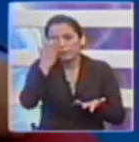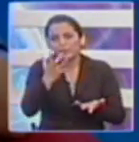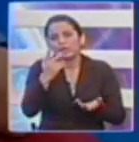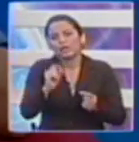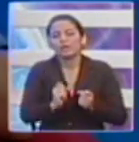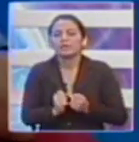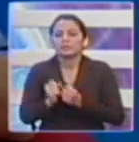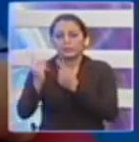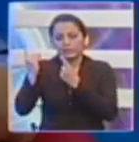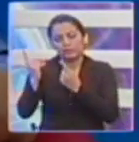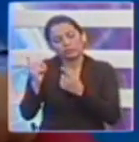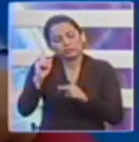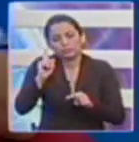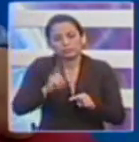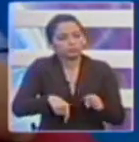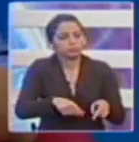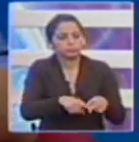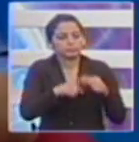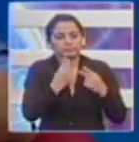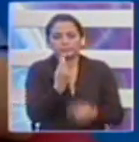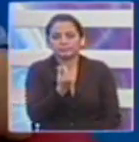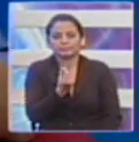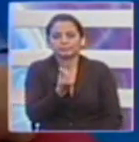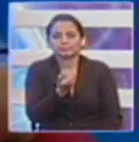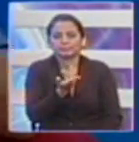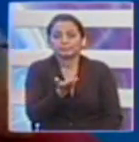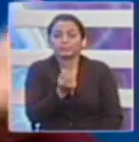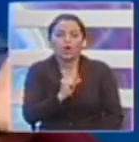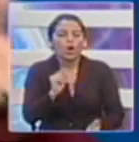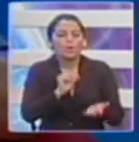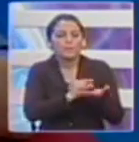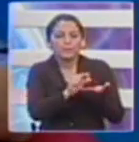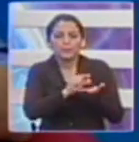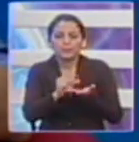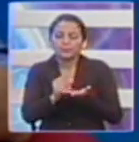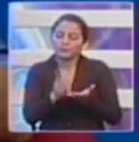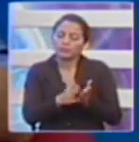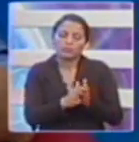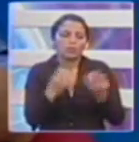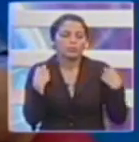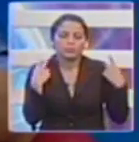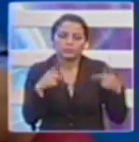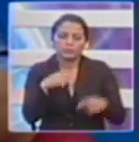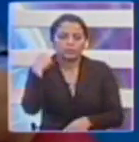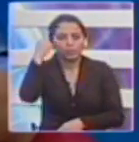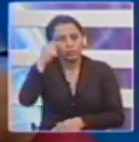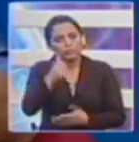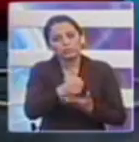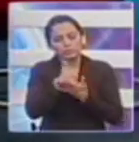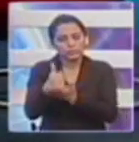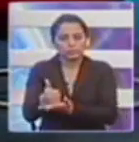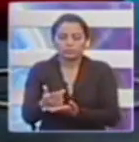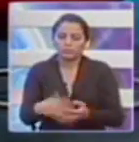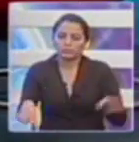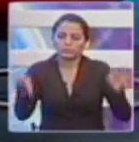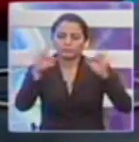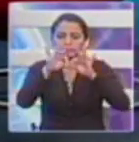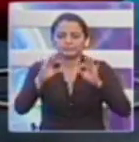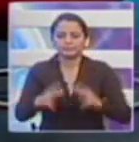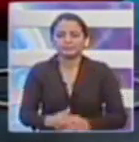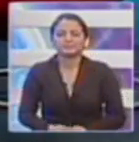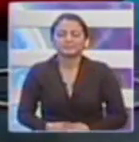ser migrante. Necesitamos un gobierno que dé las oportunidades a los migrantes y, por supuesto, a los emprendedores. Jorge, quiero agradecerle por haber estado con nosotros esta mañana. Que tenga